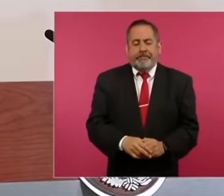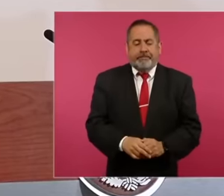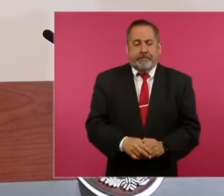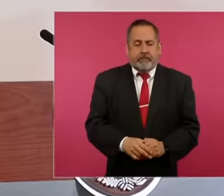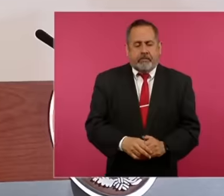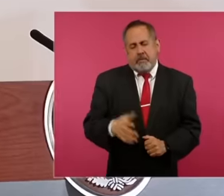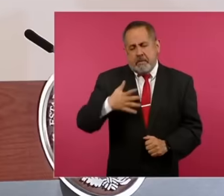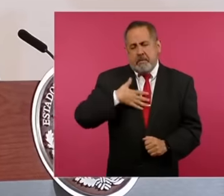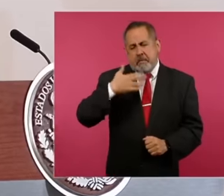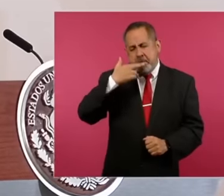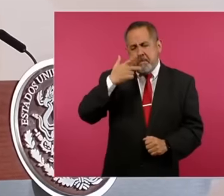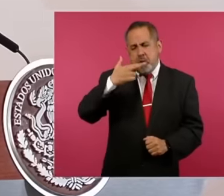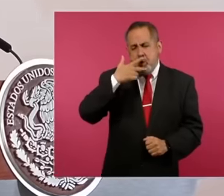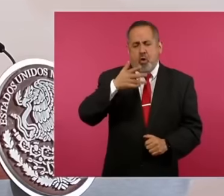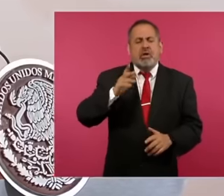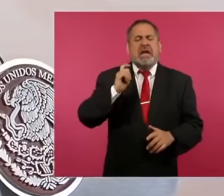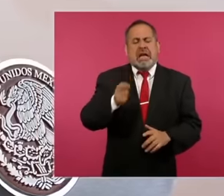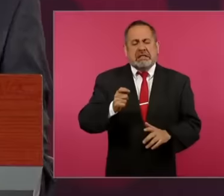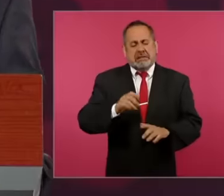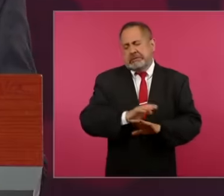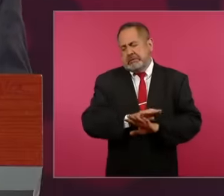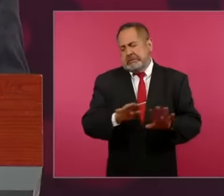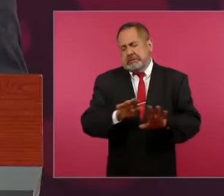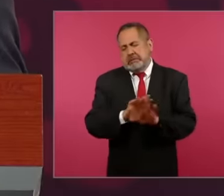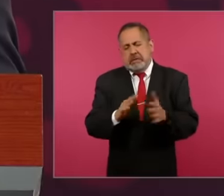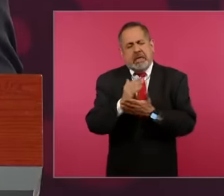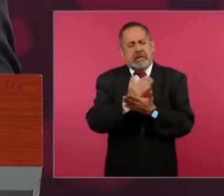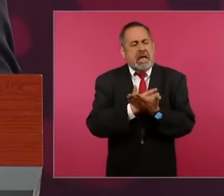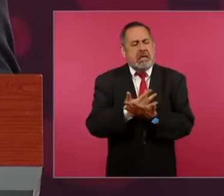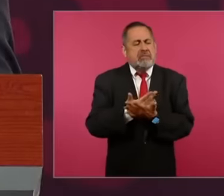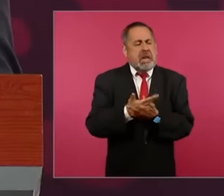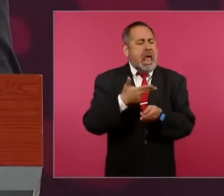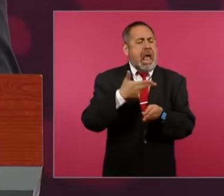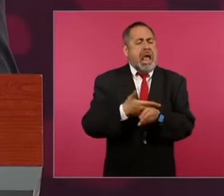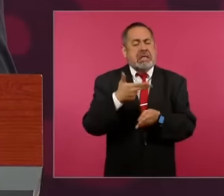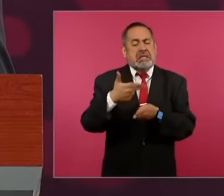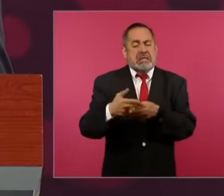Entonces, lo mejor es esperar.